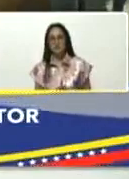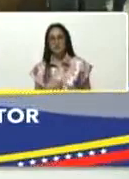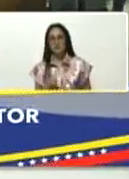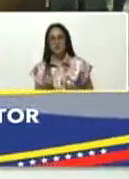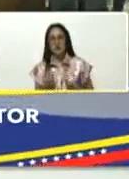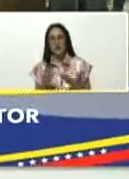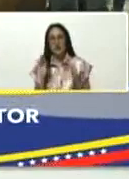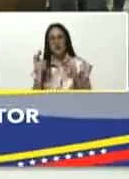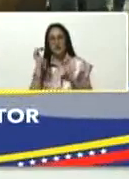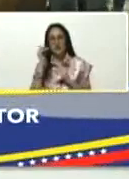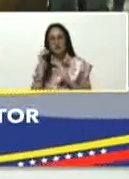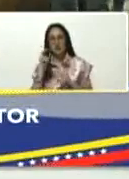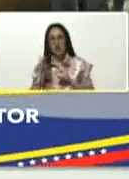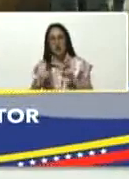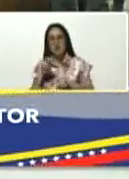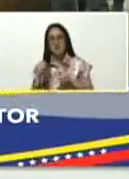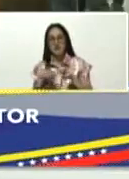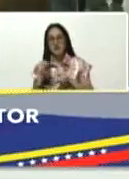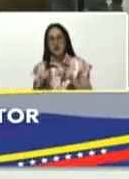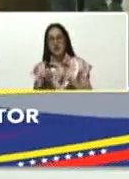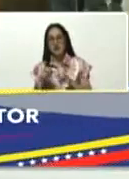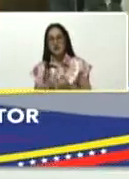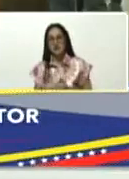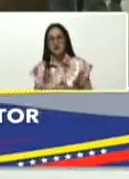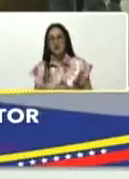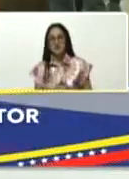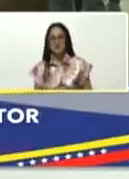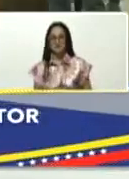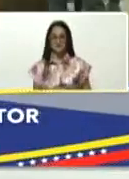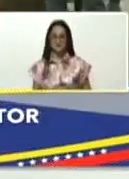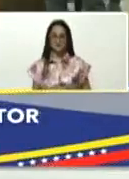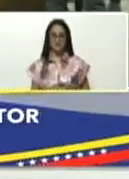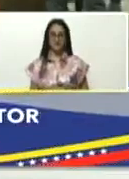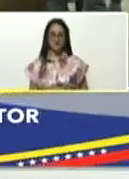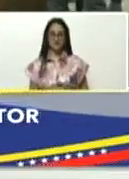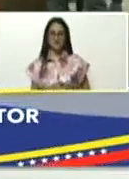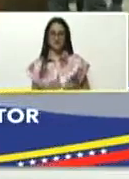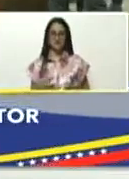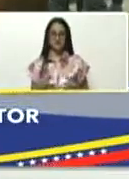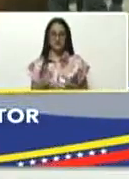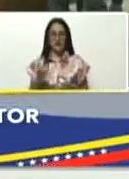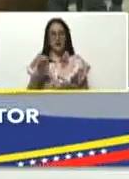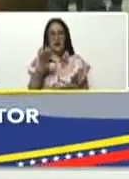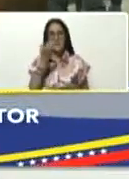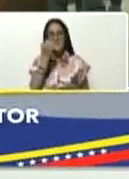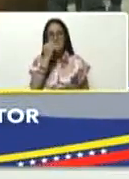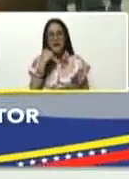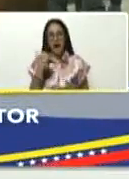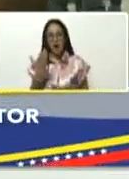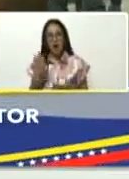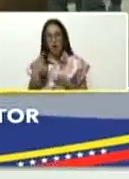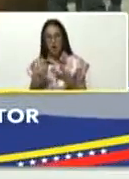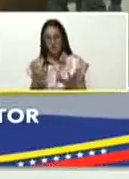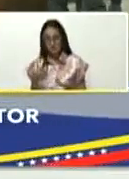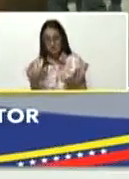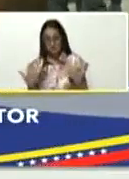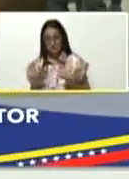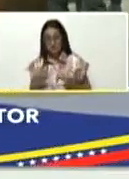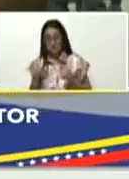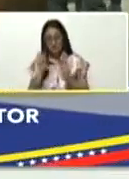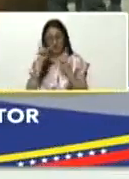la atención de los animales, para, fíjate, la jalea de mango, qué cosa tan extraordinaria. Me